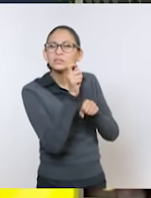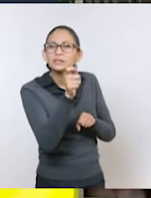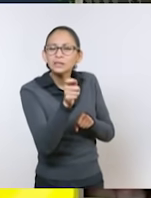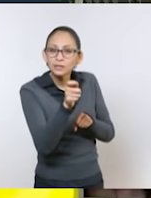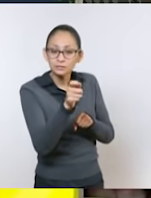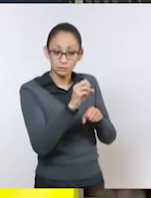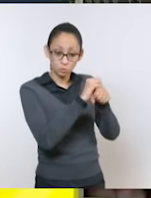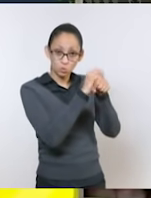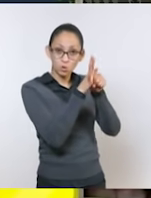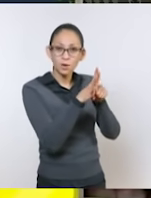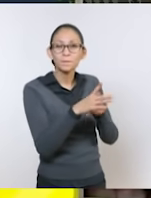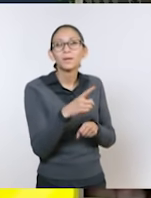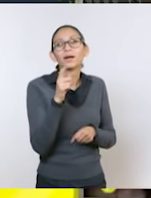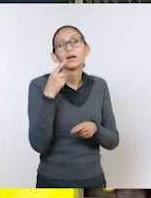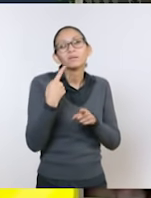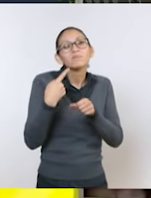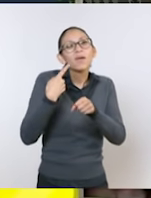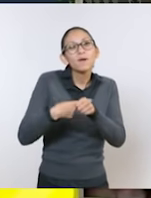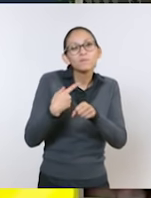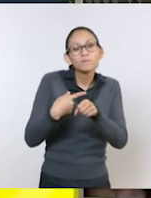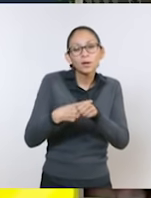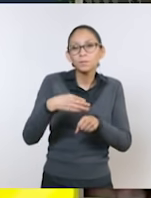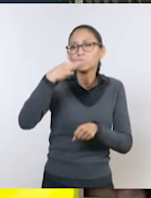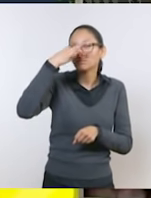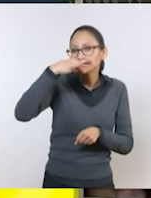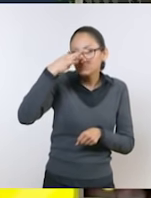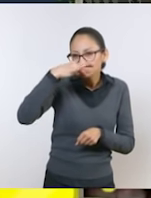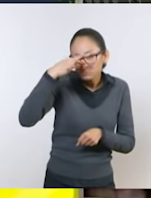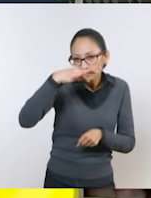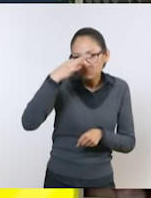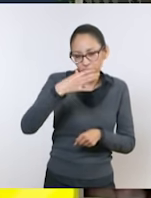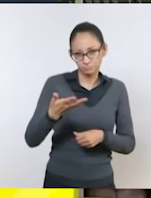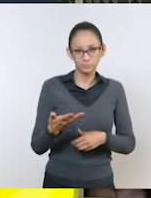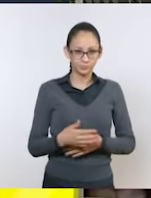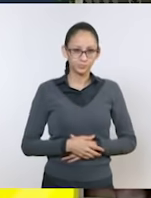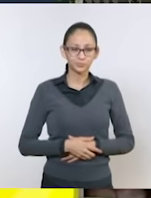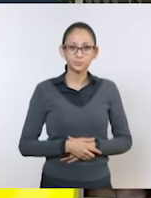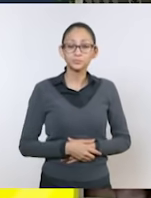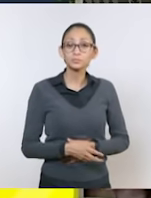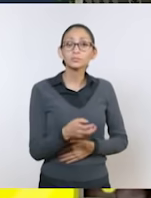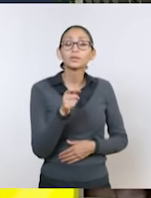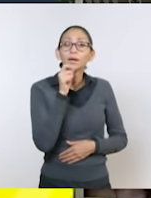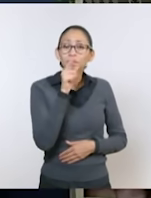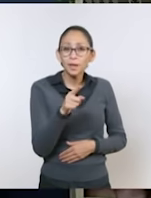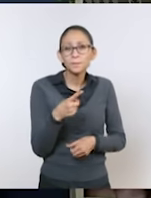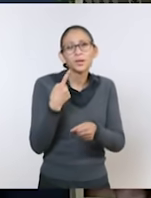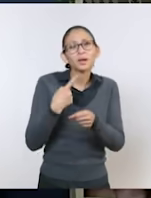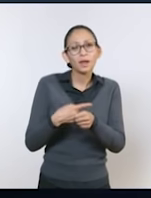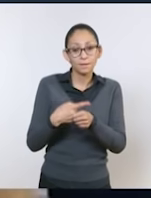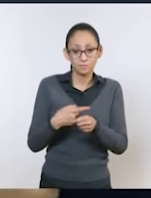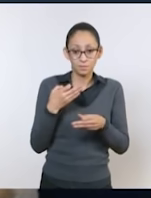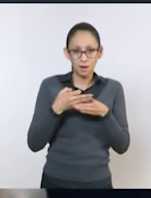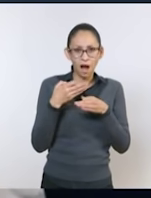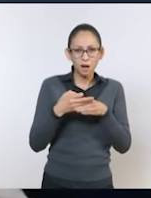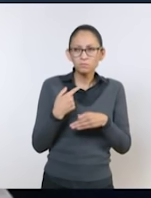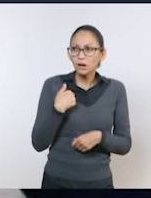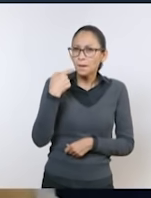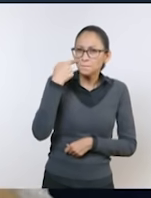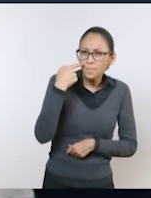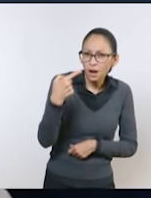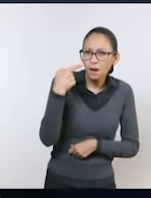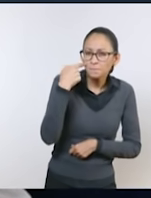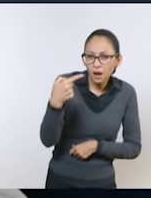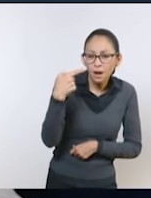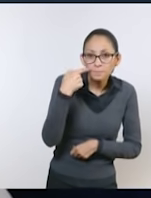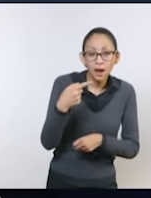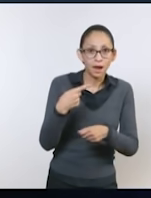Los coronavirus son los virus que causan las enfermedades de las vías respiratorias como el catarro y la gripe. Y la enfermedad de la